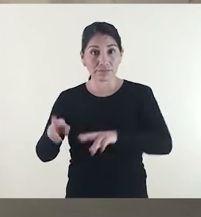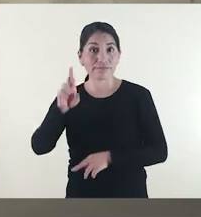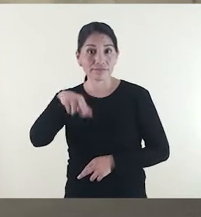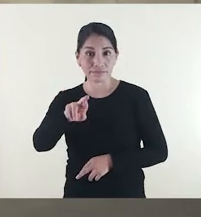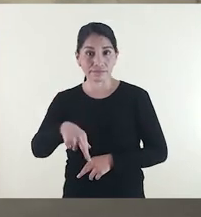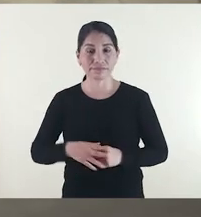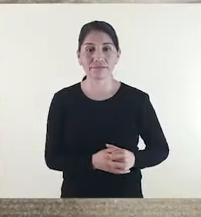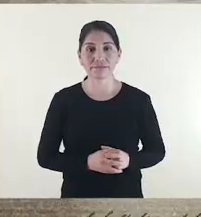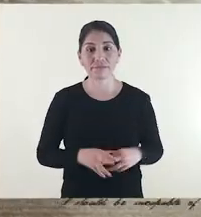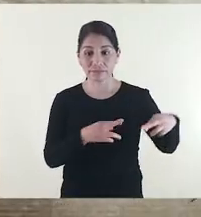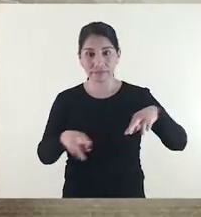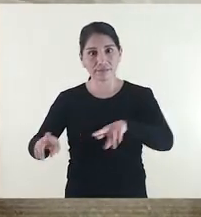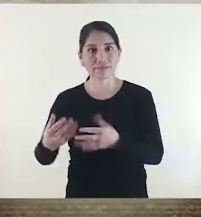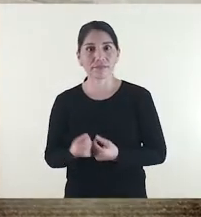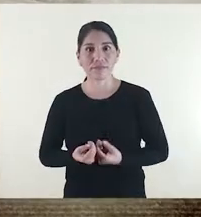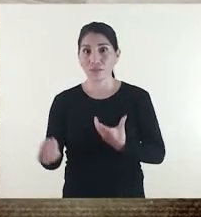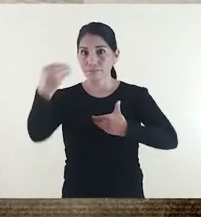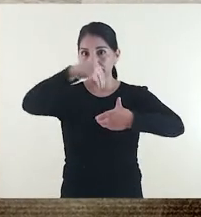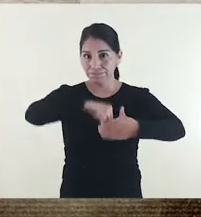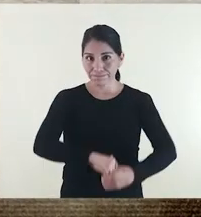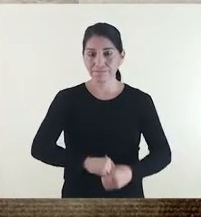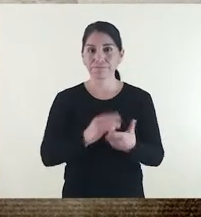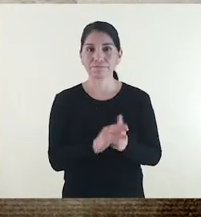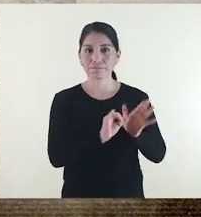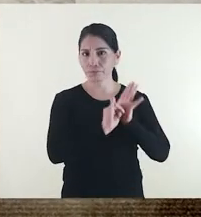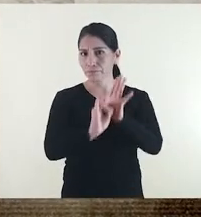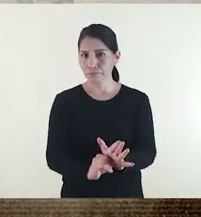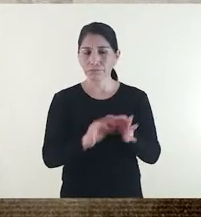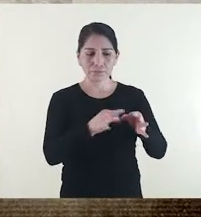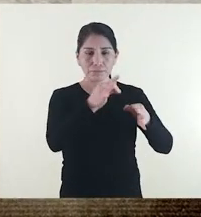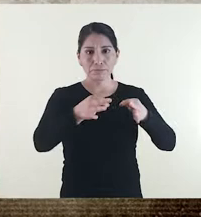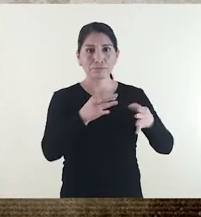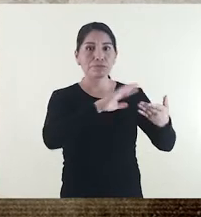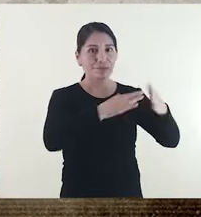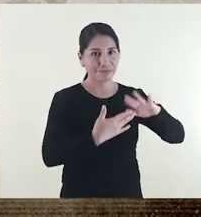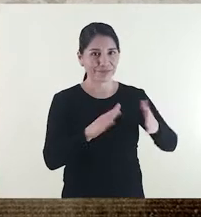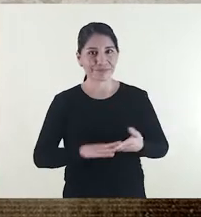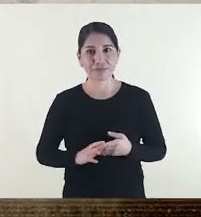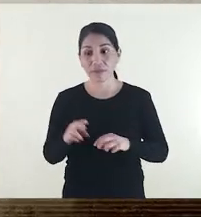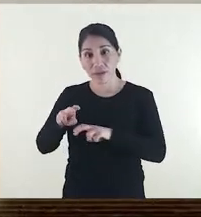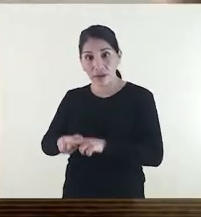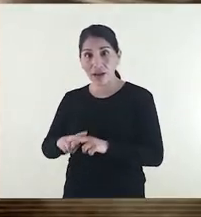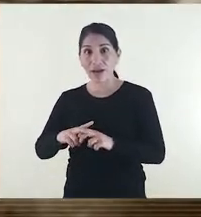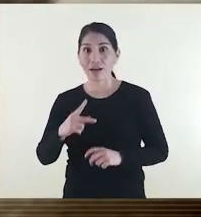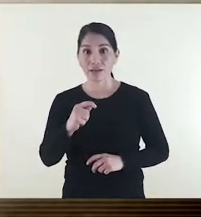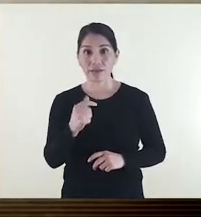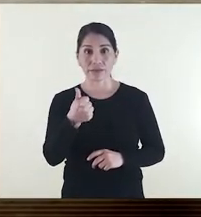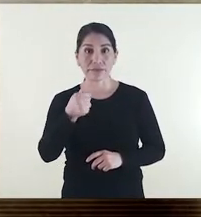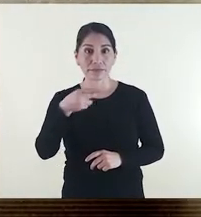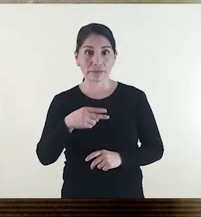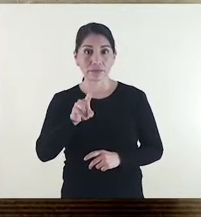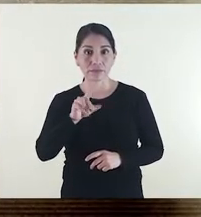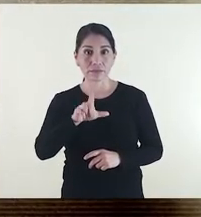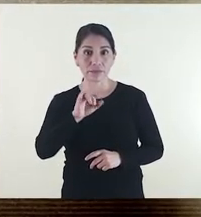El río Rímac. El río es parte vital del alma y del espíritu de la ciudad. Es la razón misma del asiento de